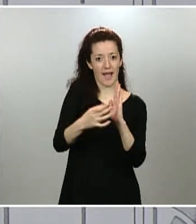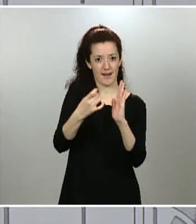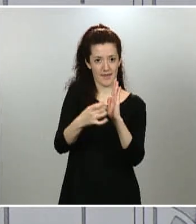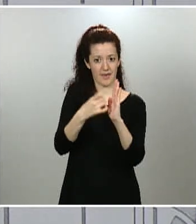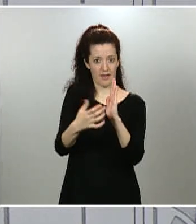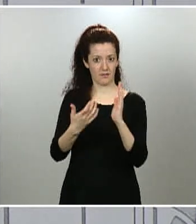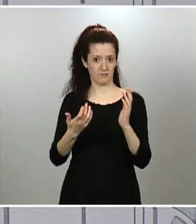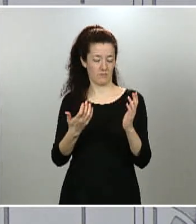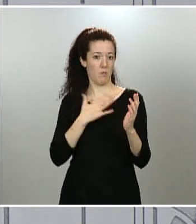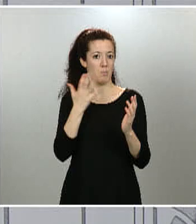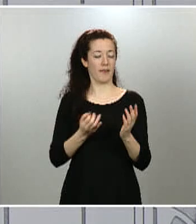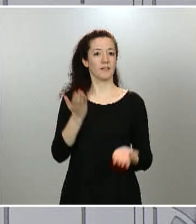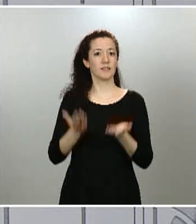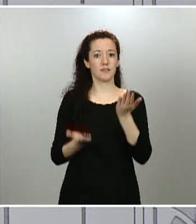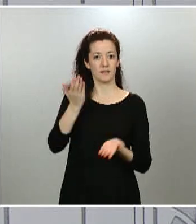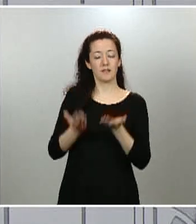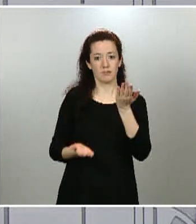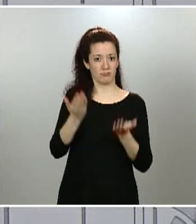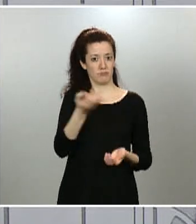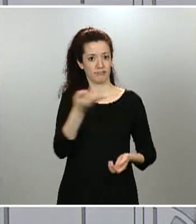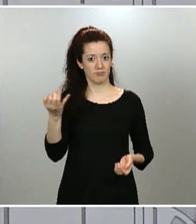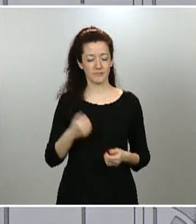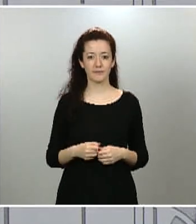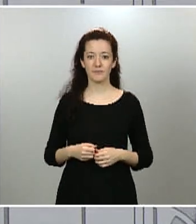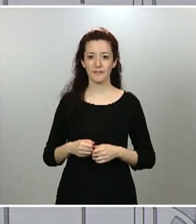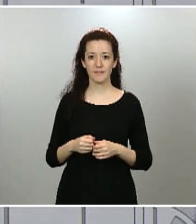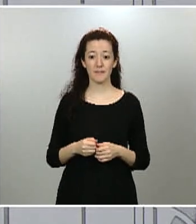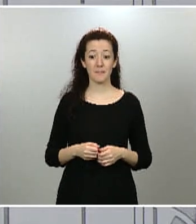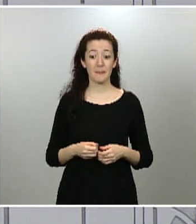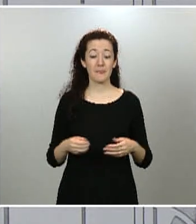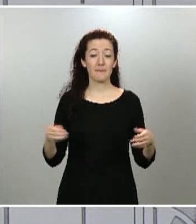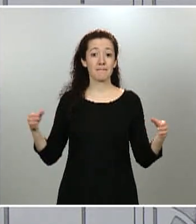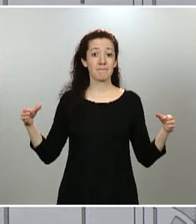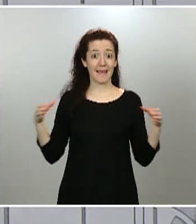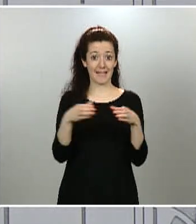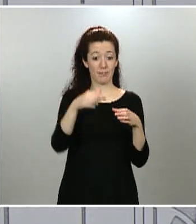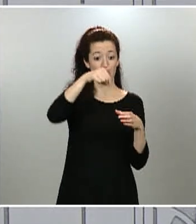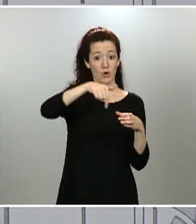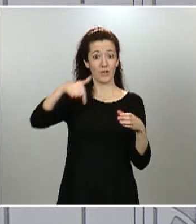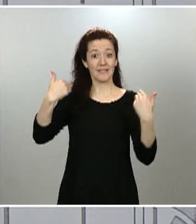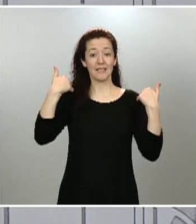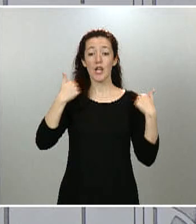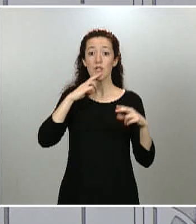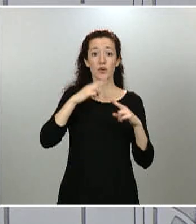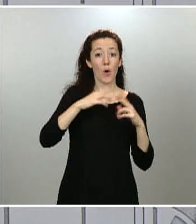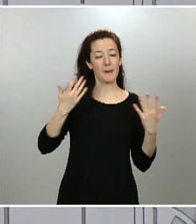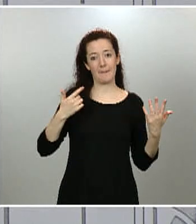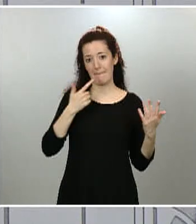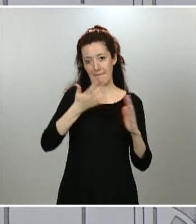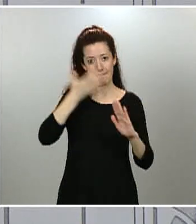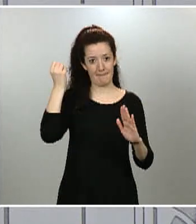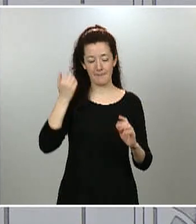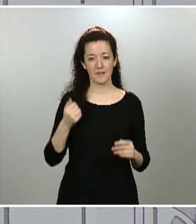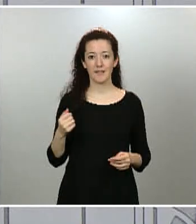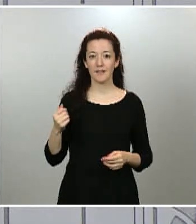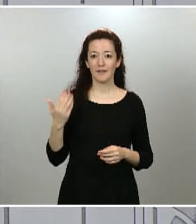información. En cuanto al equipo, no les voy a dar nombres de ninguna persona del equipo porque en todo este proceso que llevamos de varios meses,